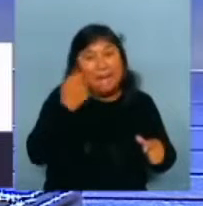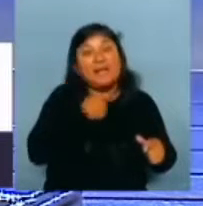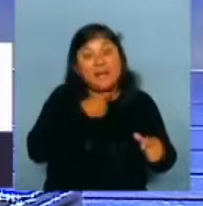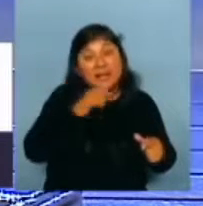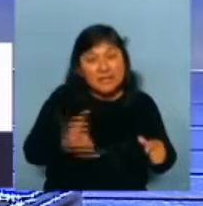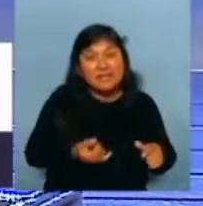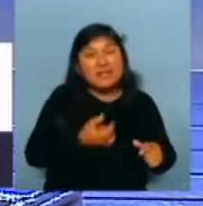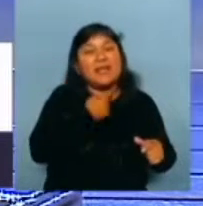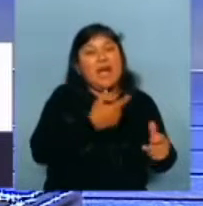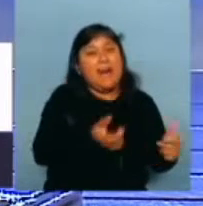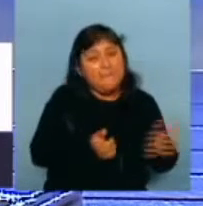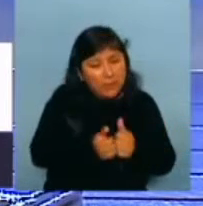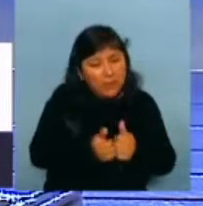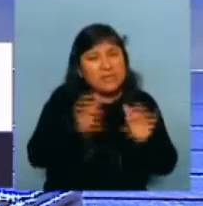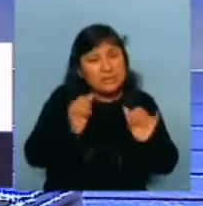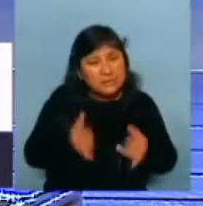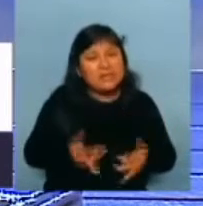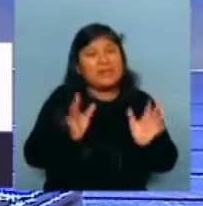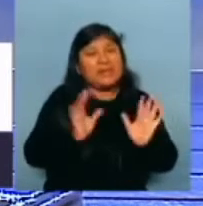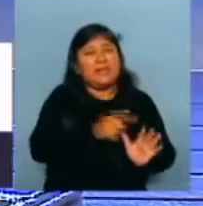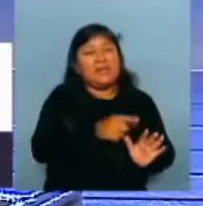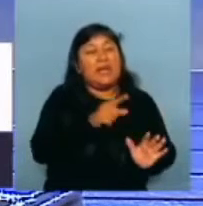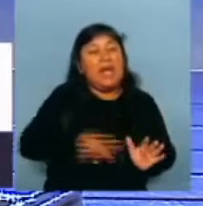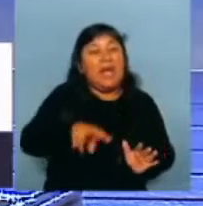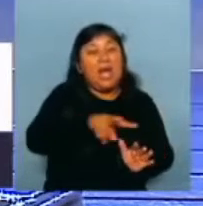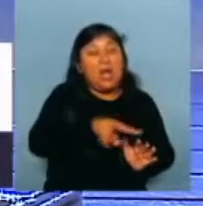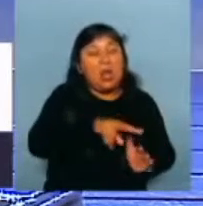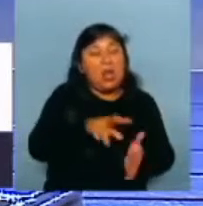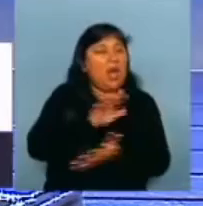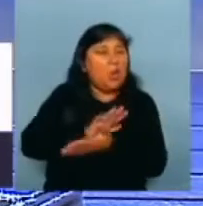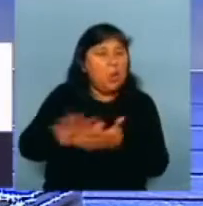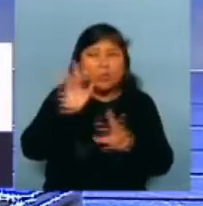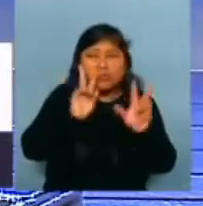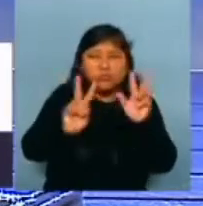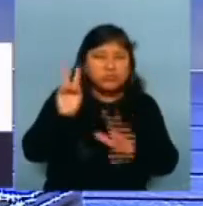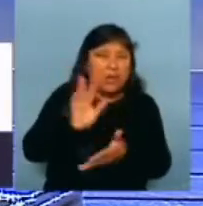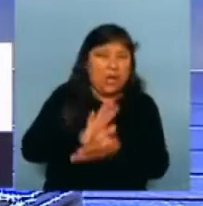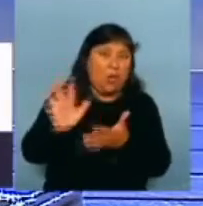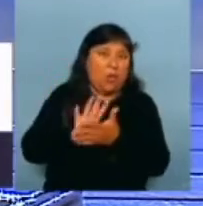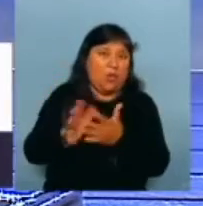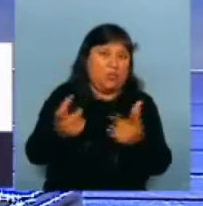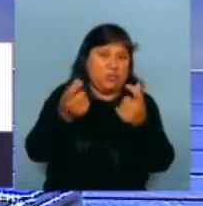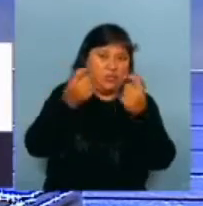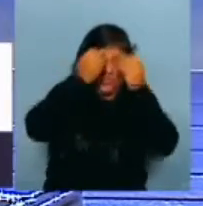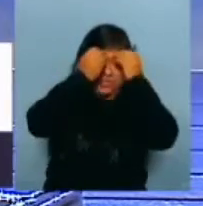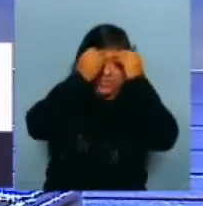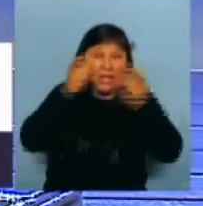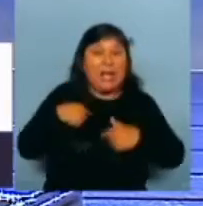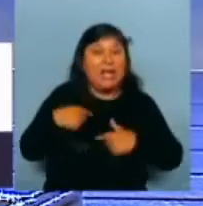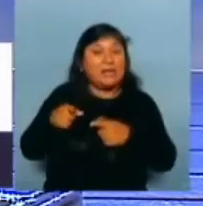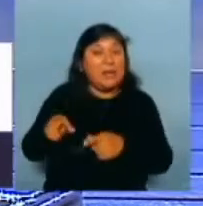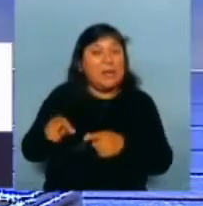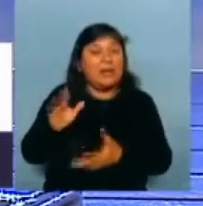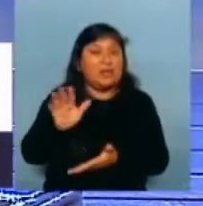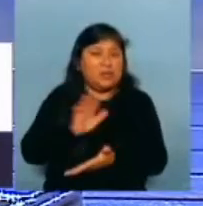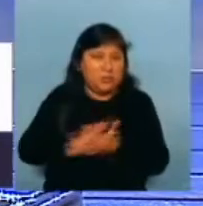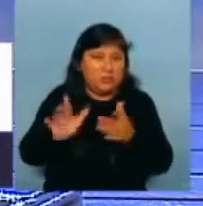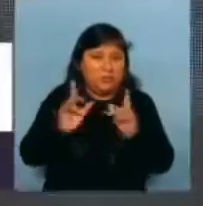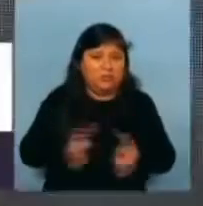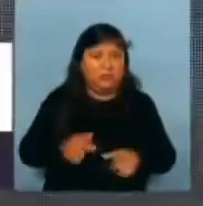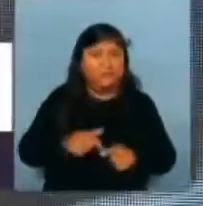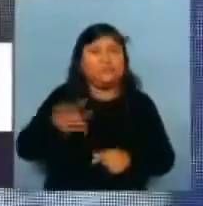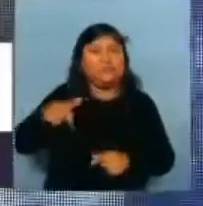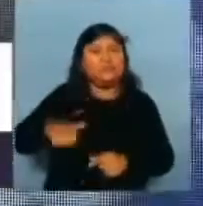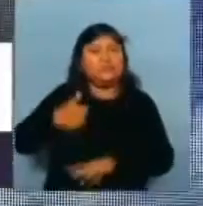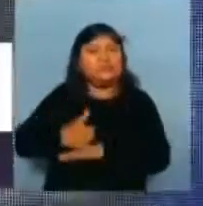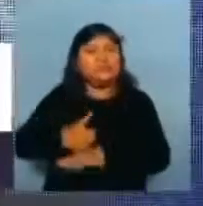también es algo nuevo para ellos, algo nuevo para mí también, estar hoy desde este lugar. Y nada, tratar de